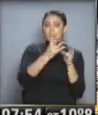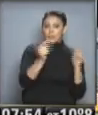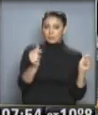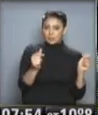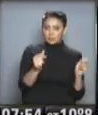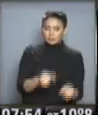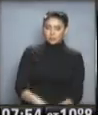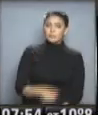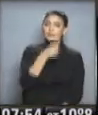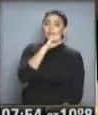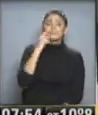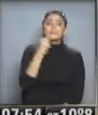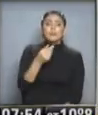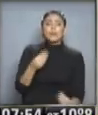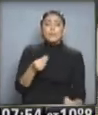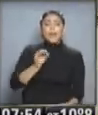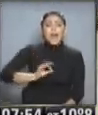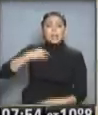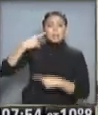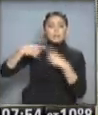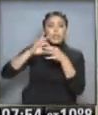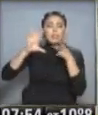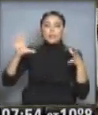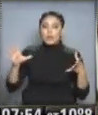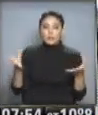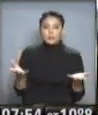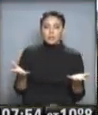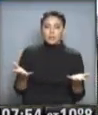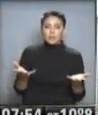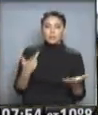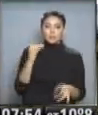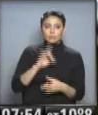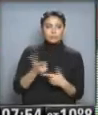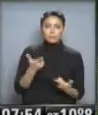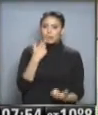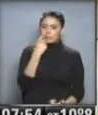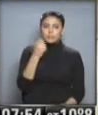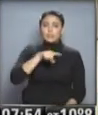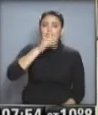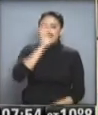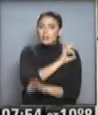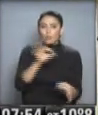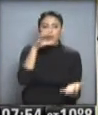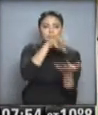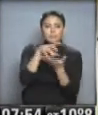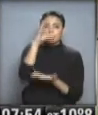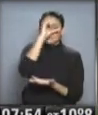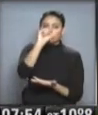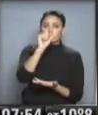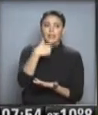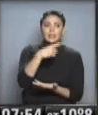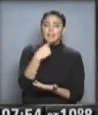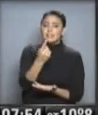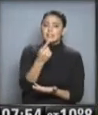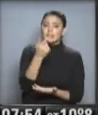compatriotas. ¿Y cómo puede ser que después de tantos años de democracia no haya advertido ninguna delegación diplomática de Uruguay que